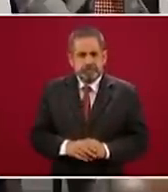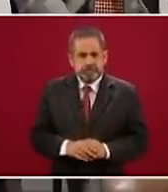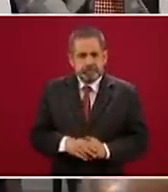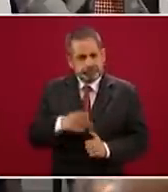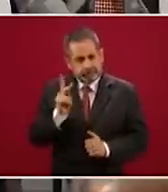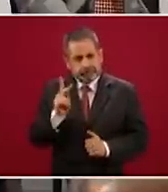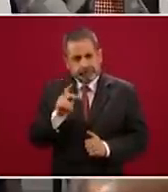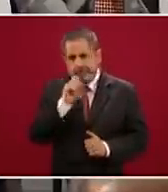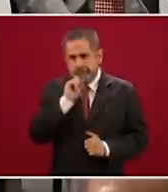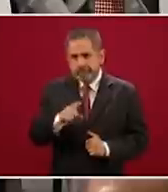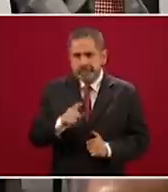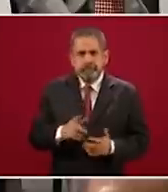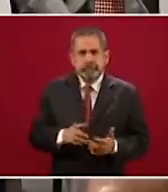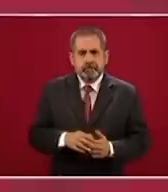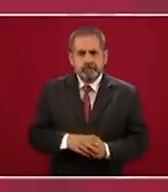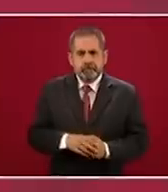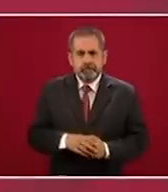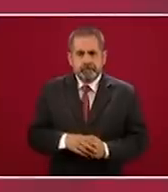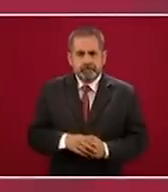pero que al mismo tiempo